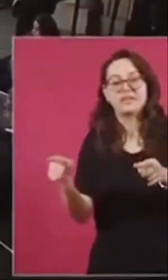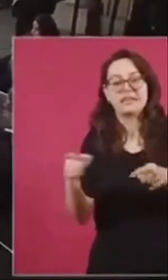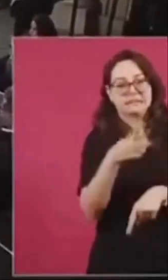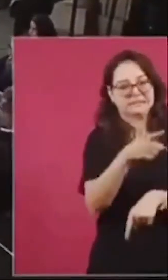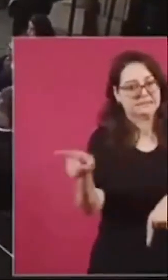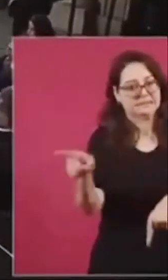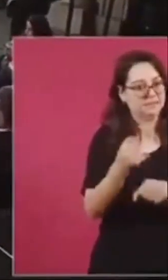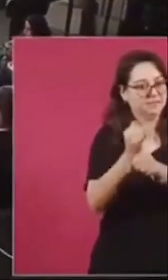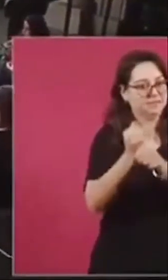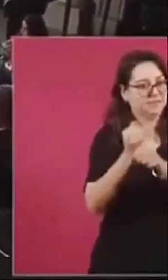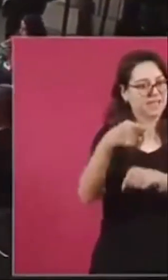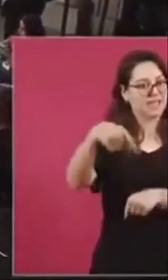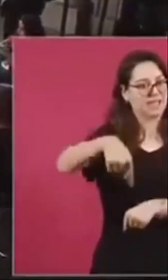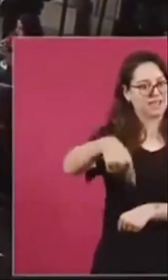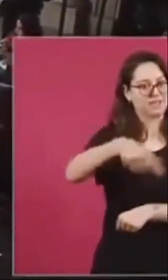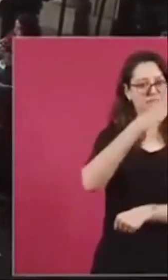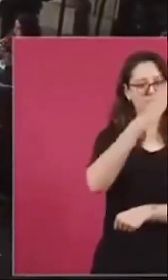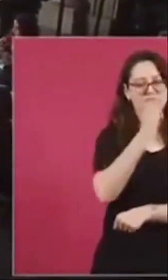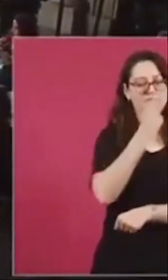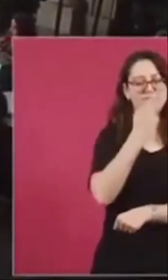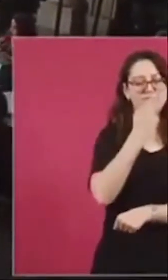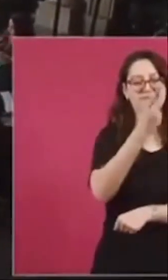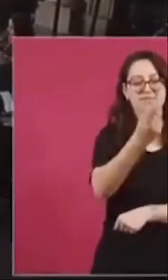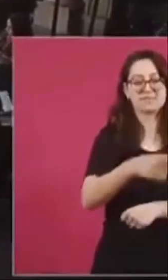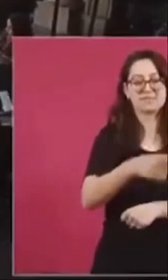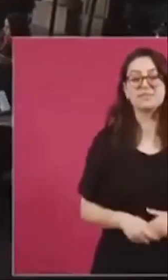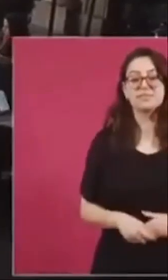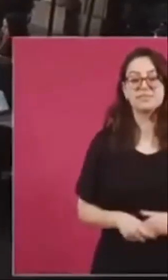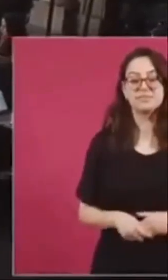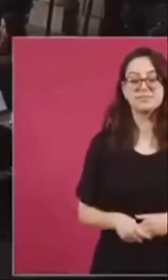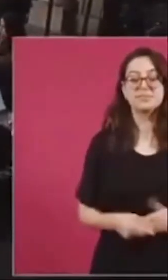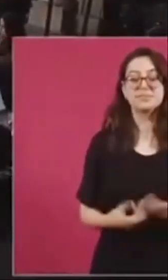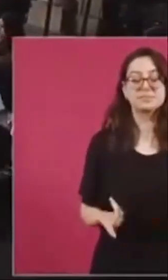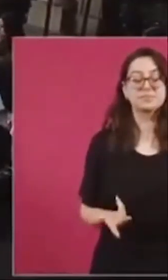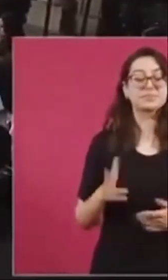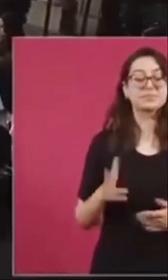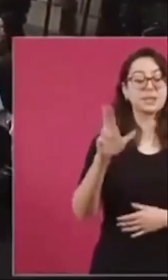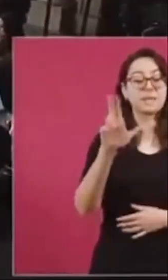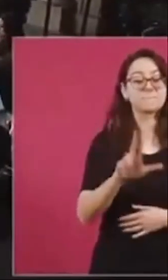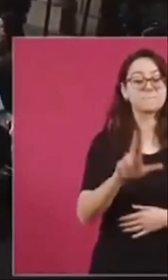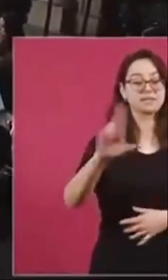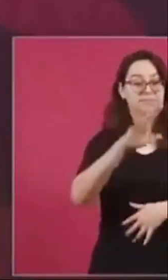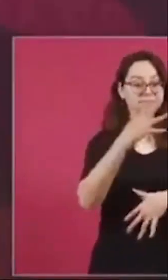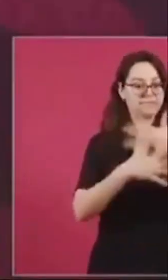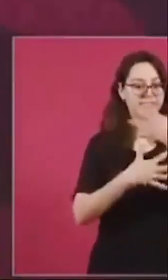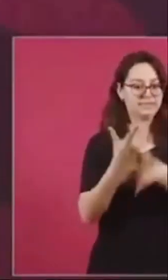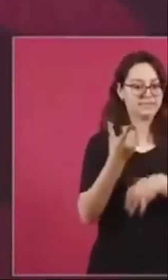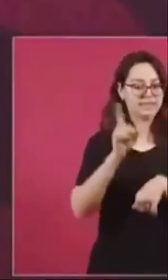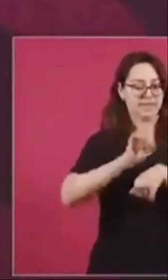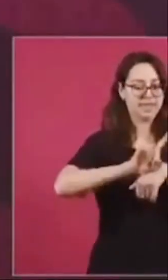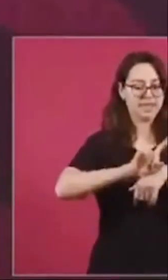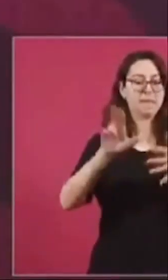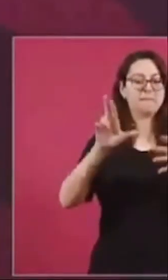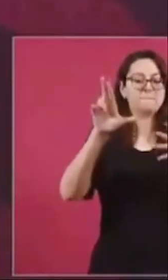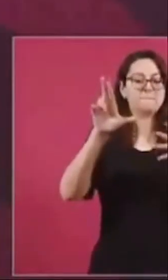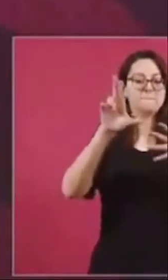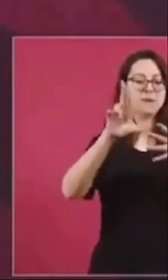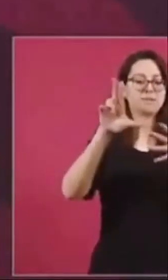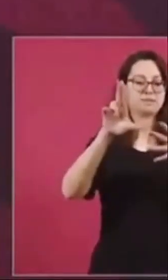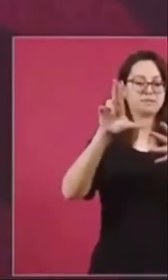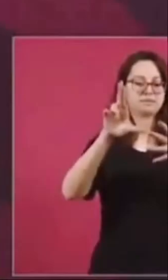cosas que ya, de violaciones del presidente del proceso electoral, y que tendrán peso a la hora de que